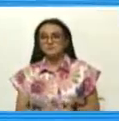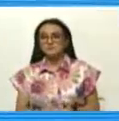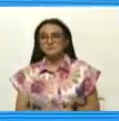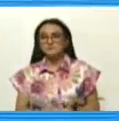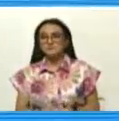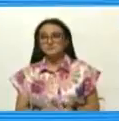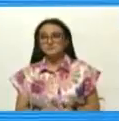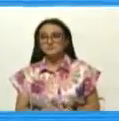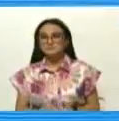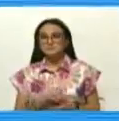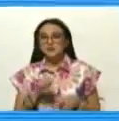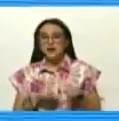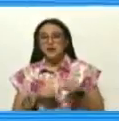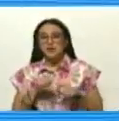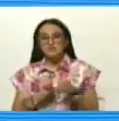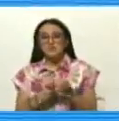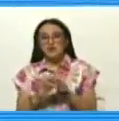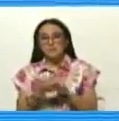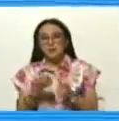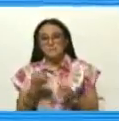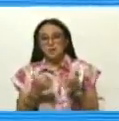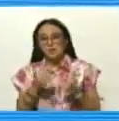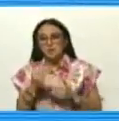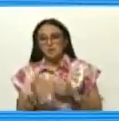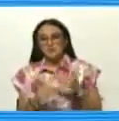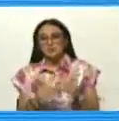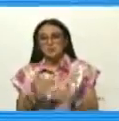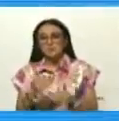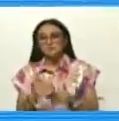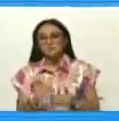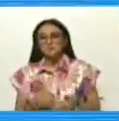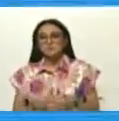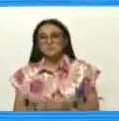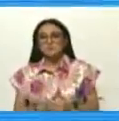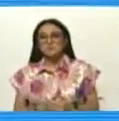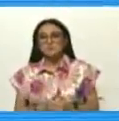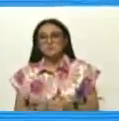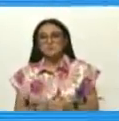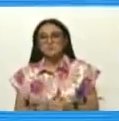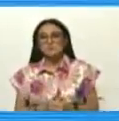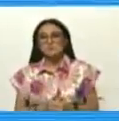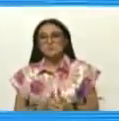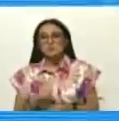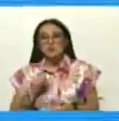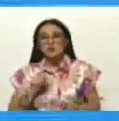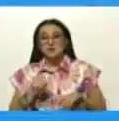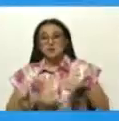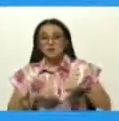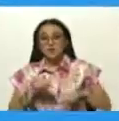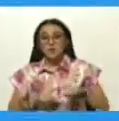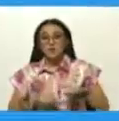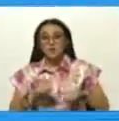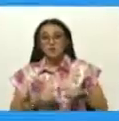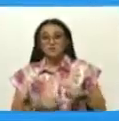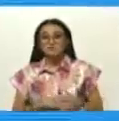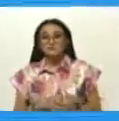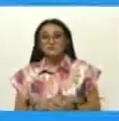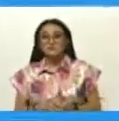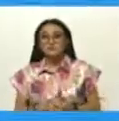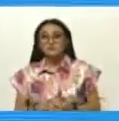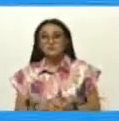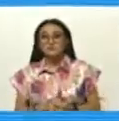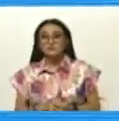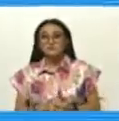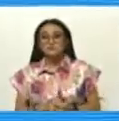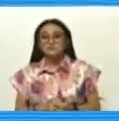que las cosas van a cambiar un poco. No es cualquier cosita que Brasil ya no